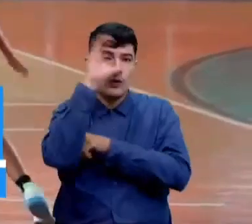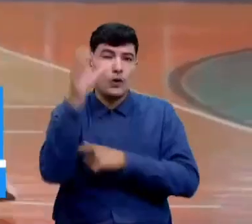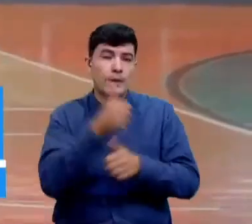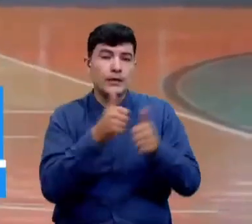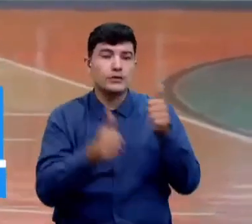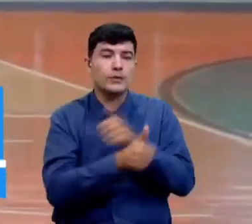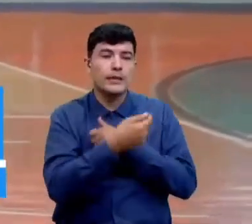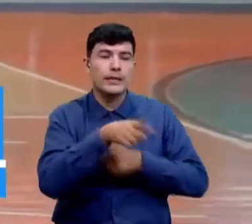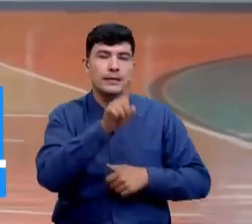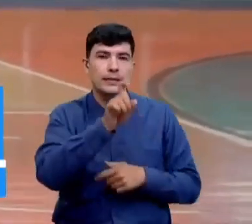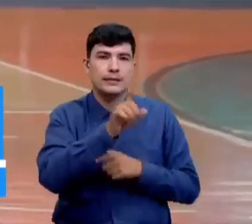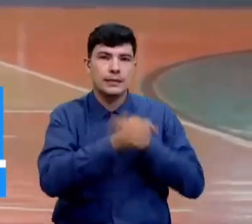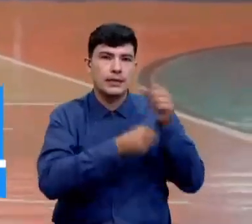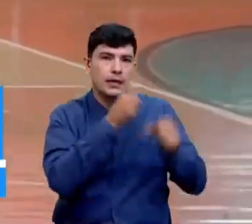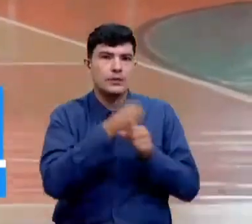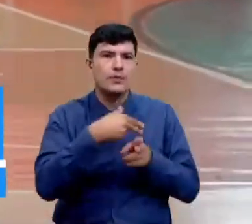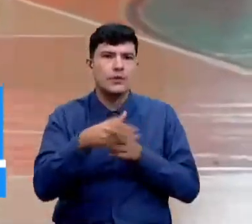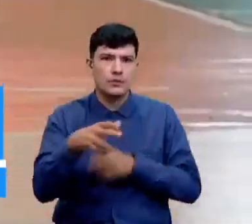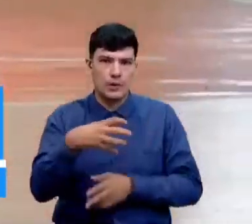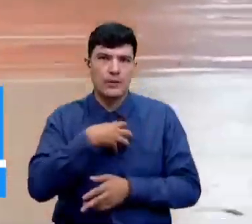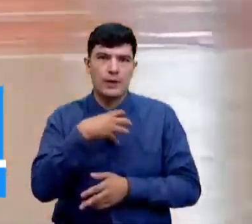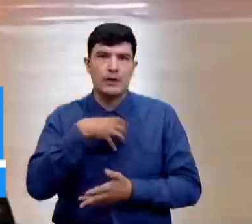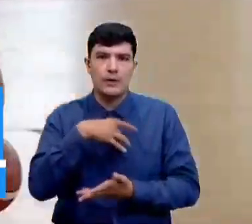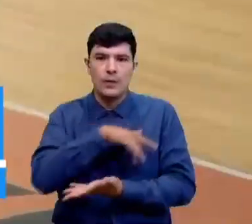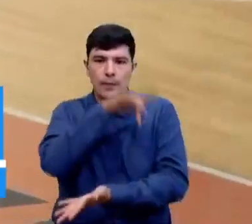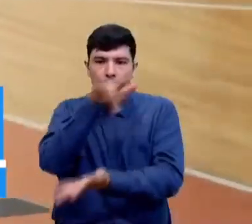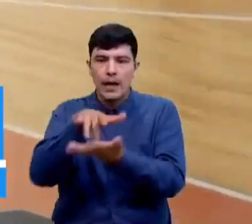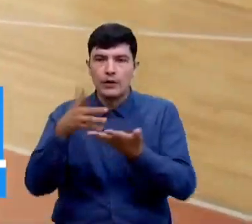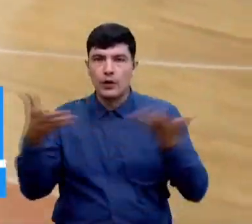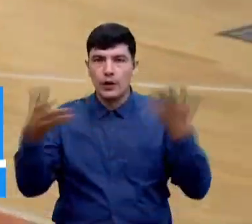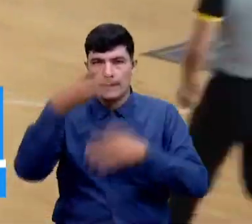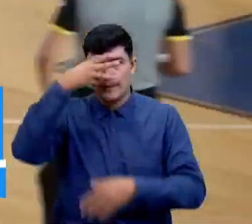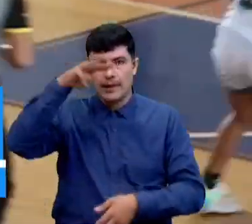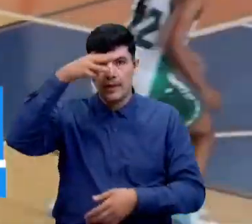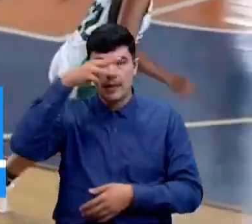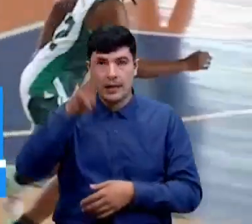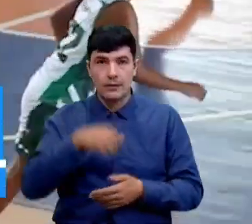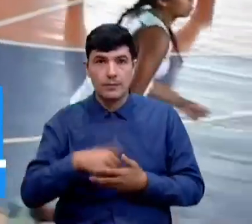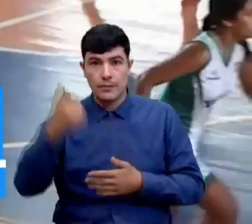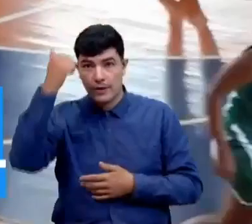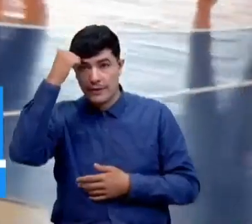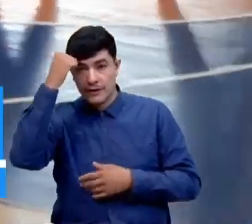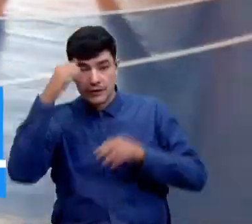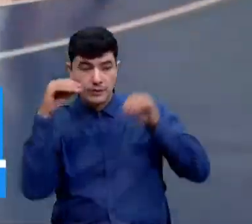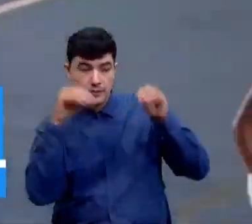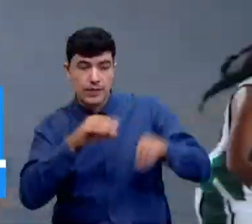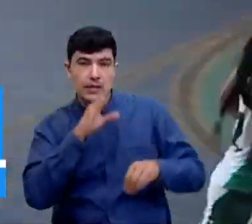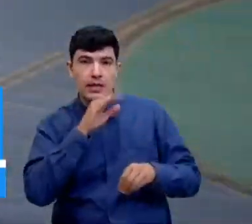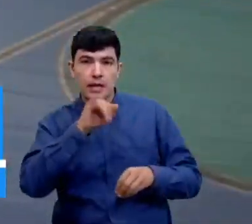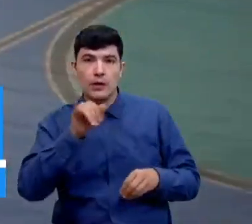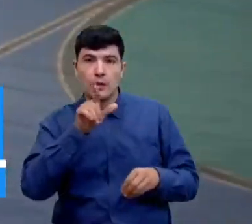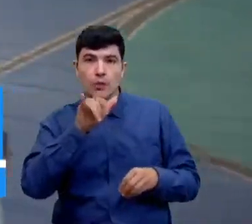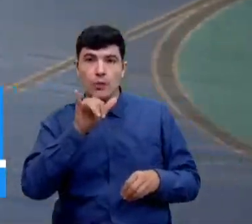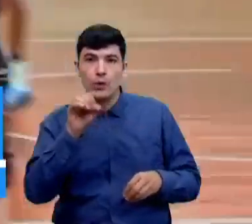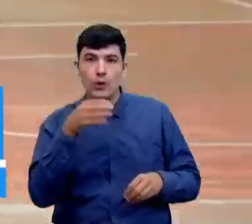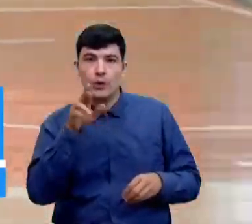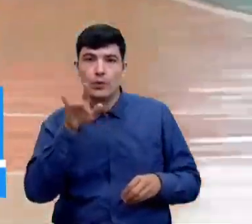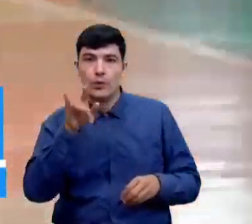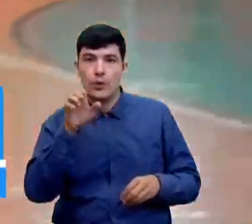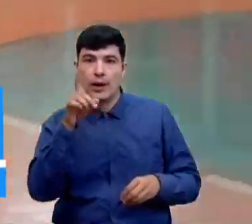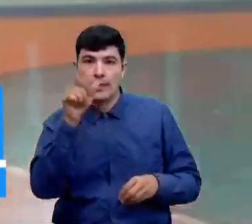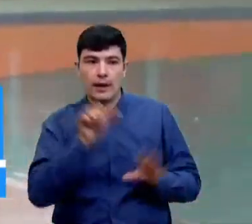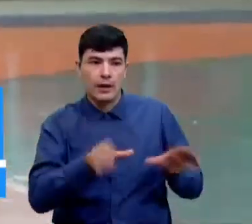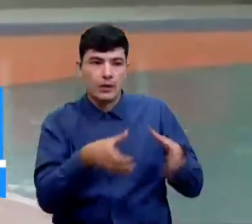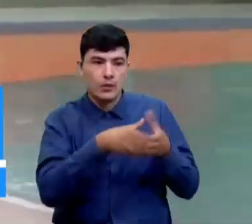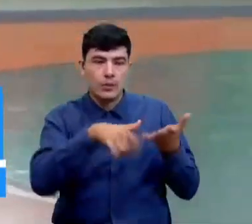o al Premundial en territorio mexicano. Pues allí la dirige Julio Rueda a la Selección Santander.